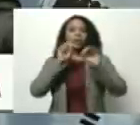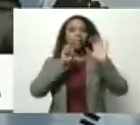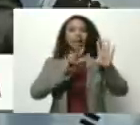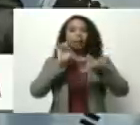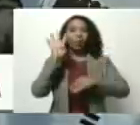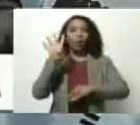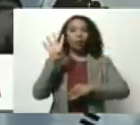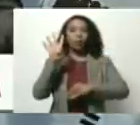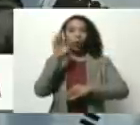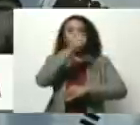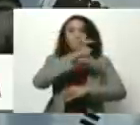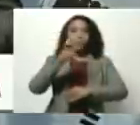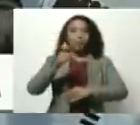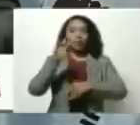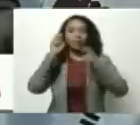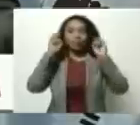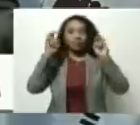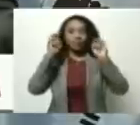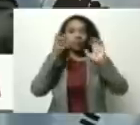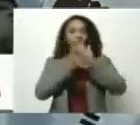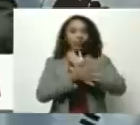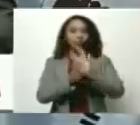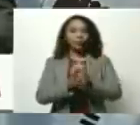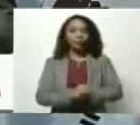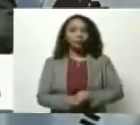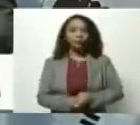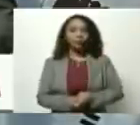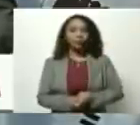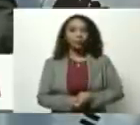casos. 74 casos